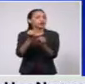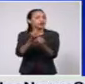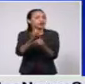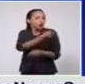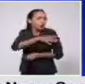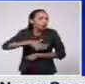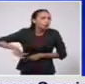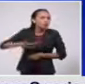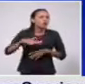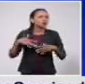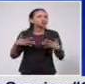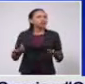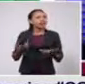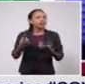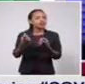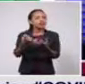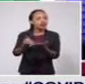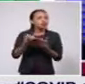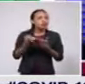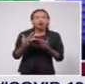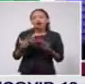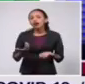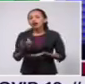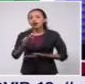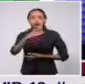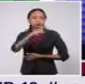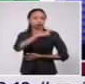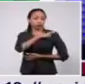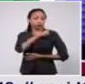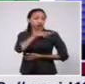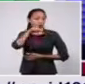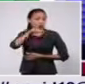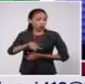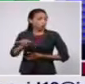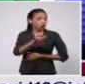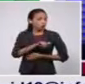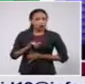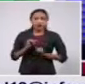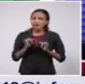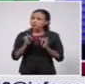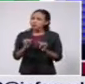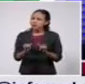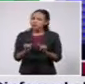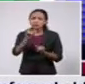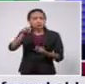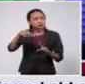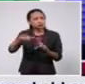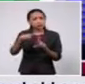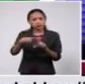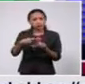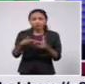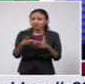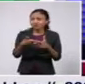autorresponsabilidad. Hoy todavía con indicadores no favorables.